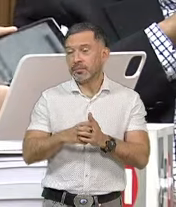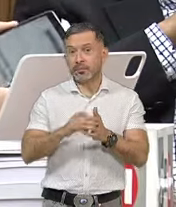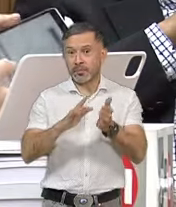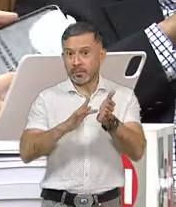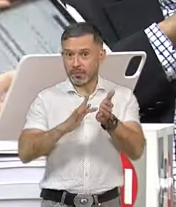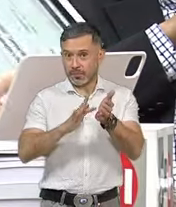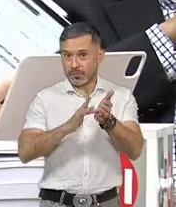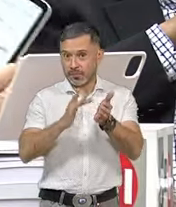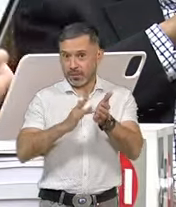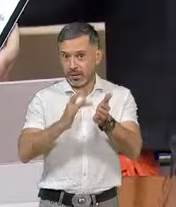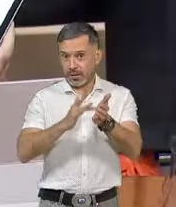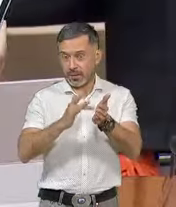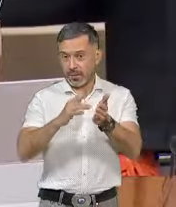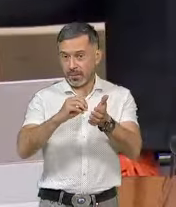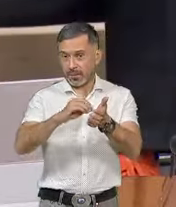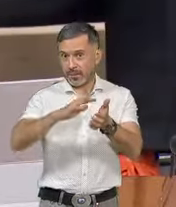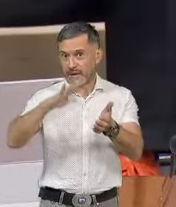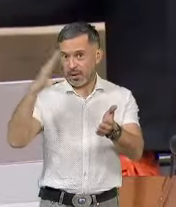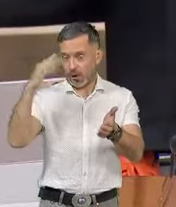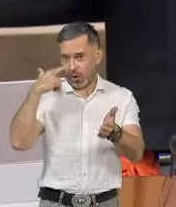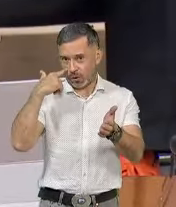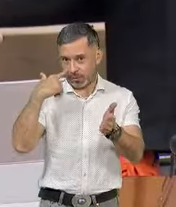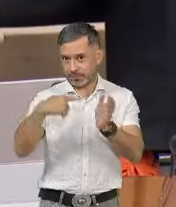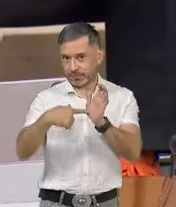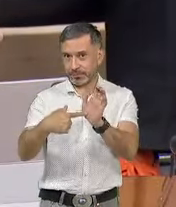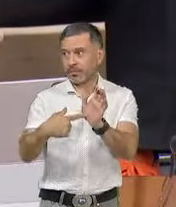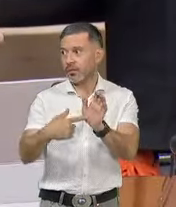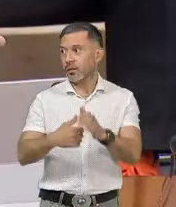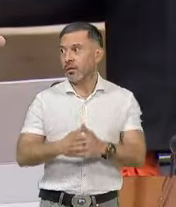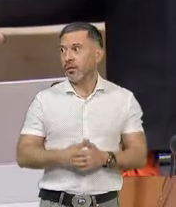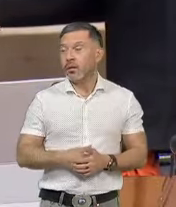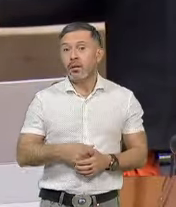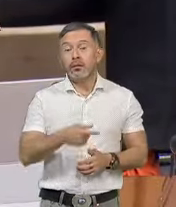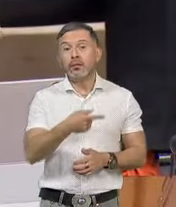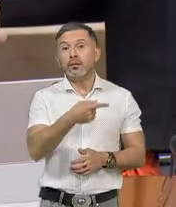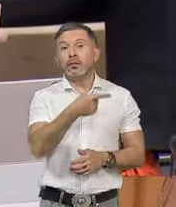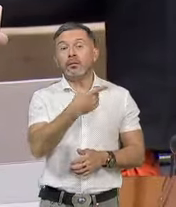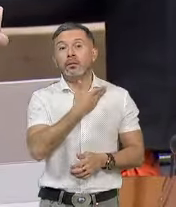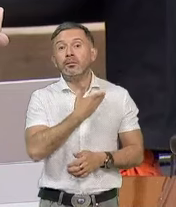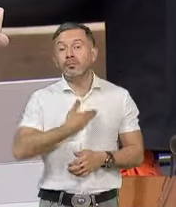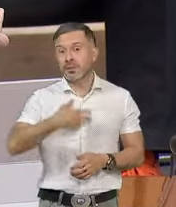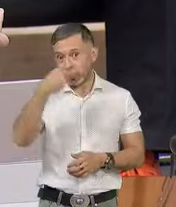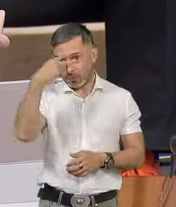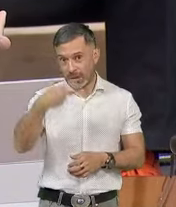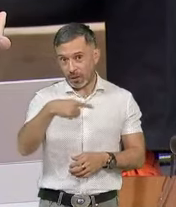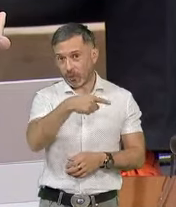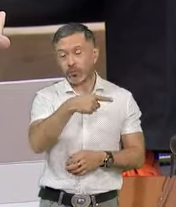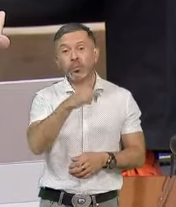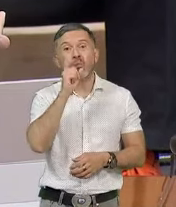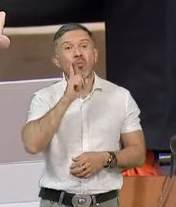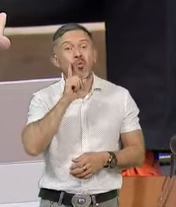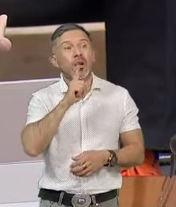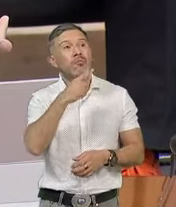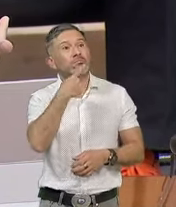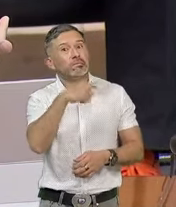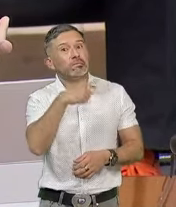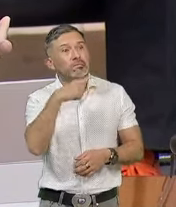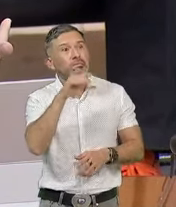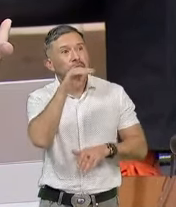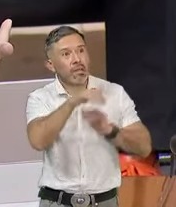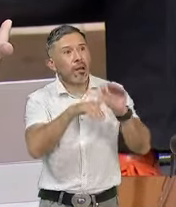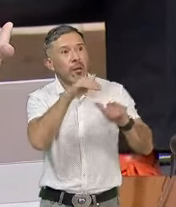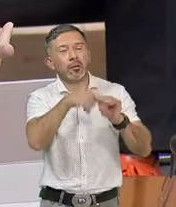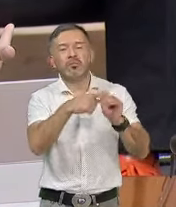a mi iPad a las mujeres las escucha el presidente de la república no escucha a las mujeres